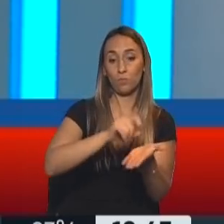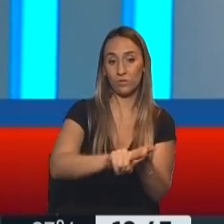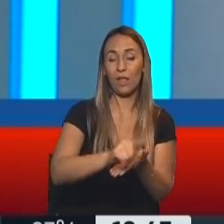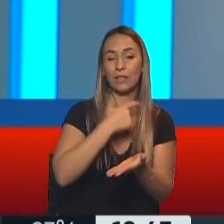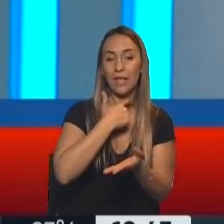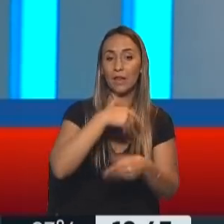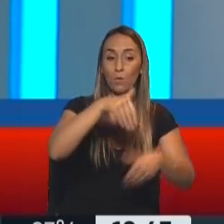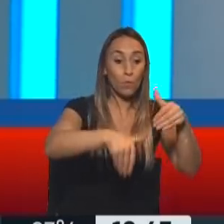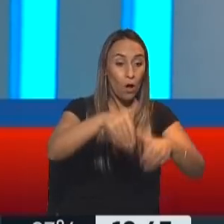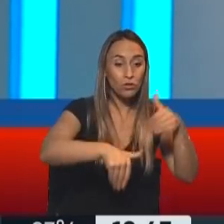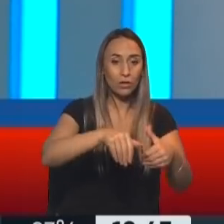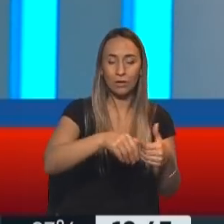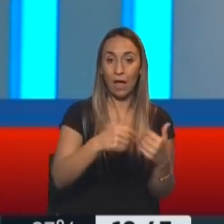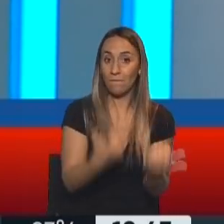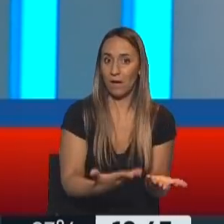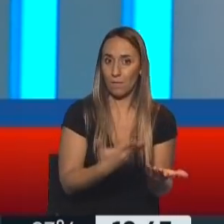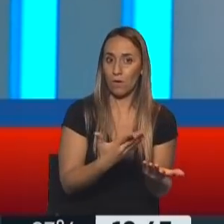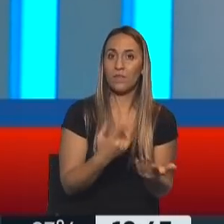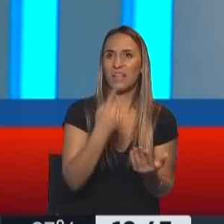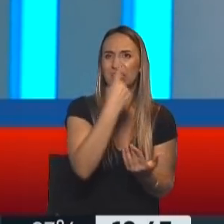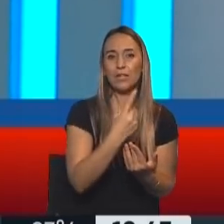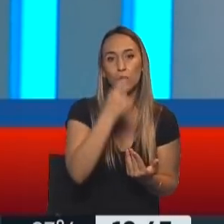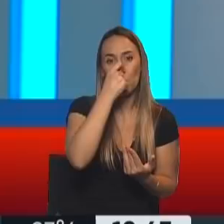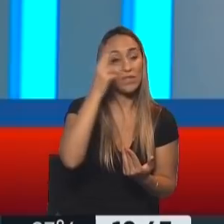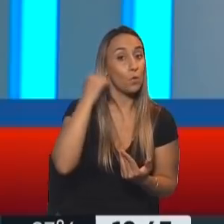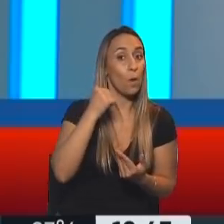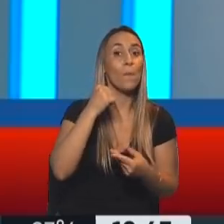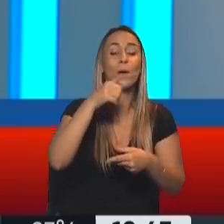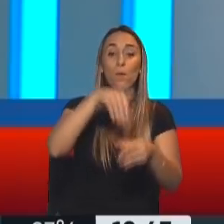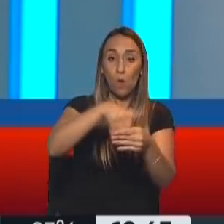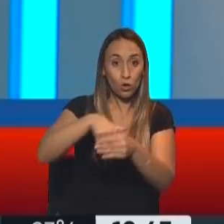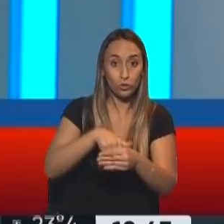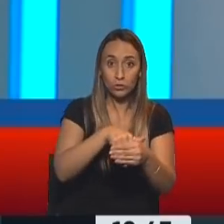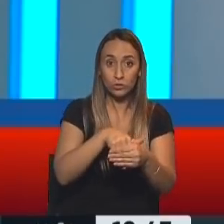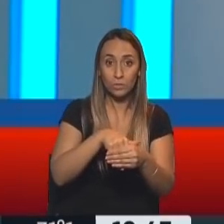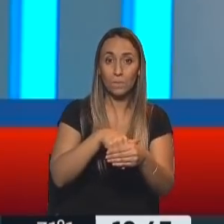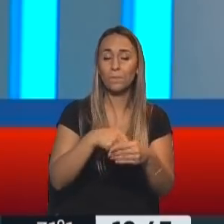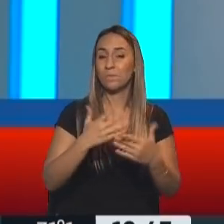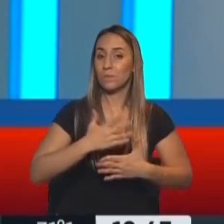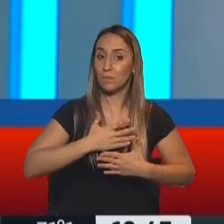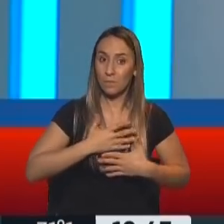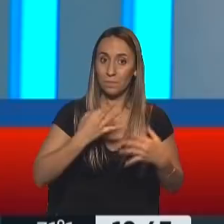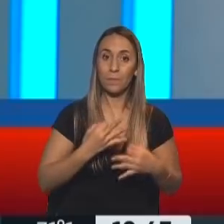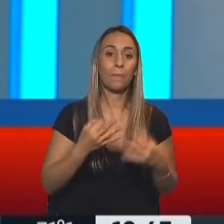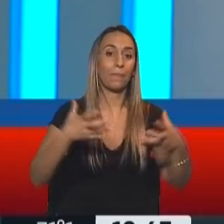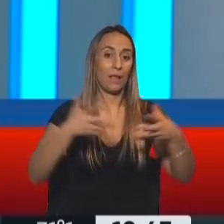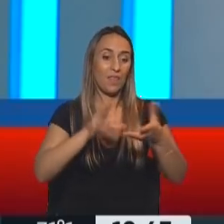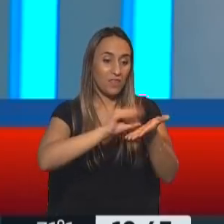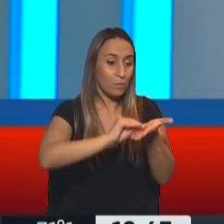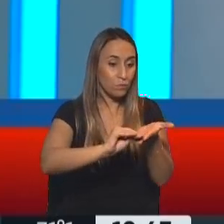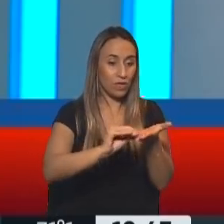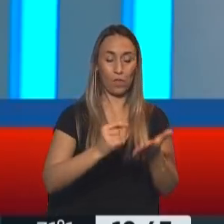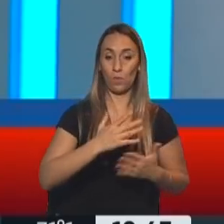sobre, superando los 129 votos. Yo te diría que con la construcción que hacen con los diputados propios,